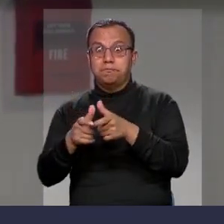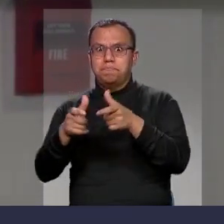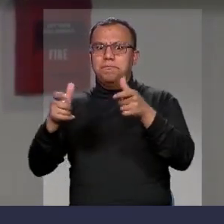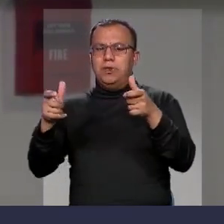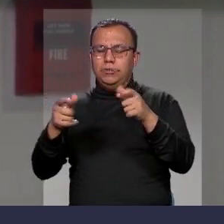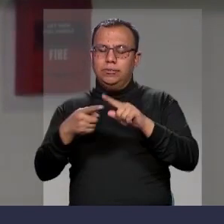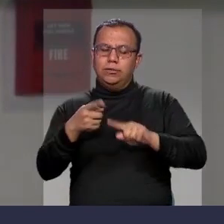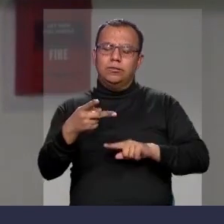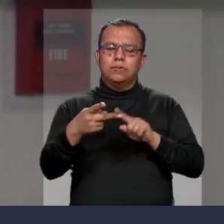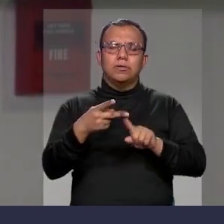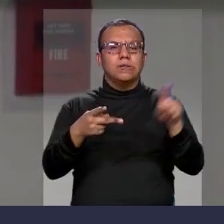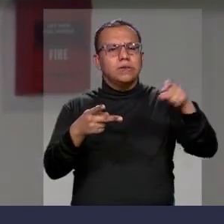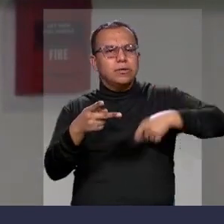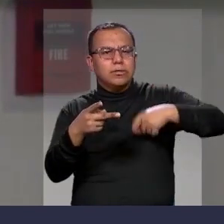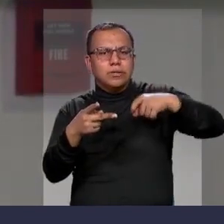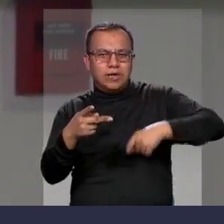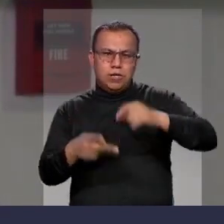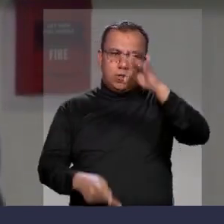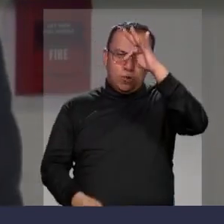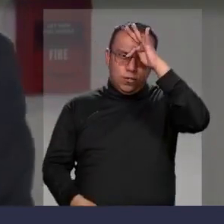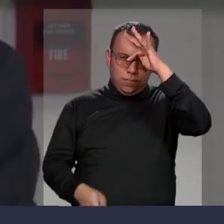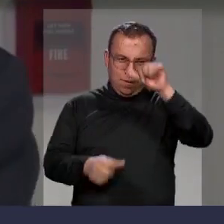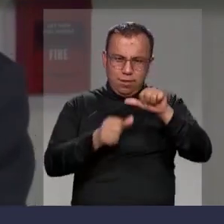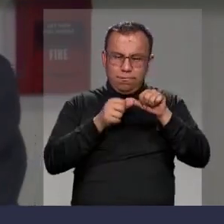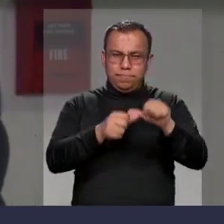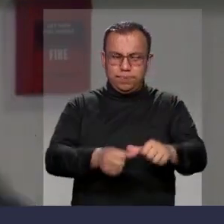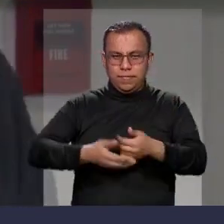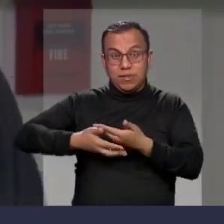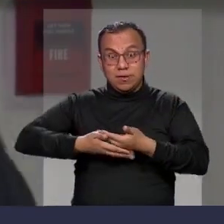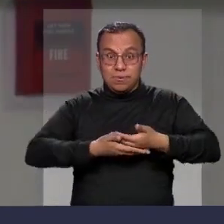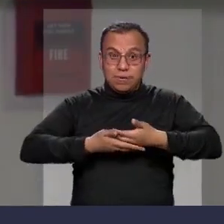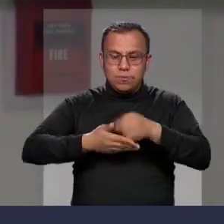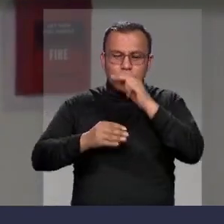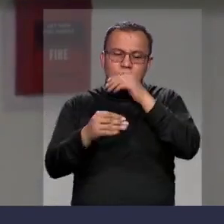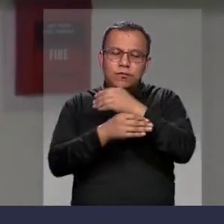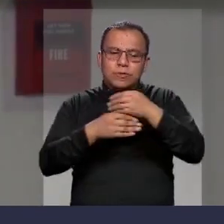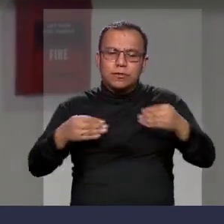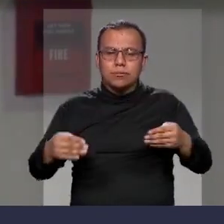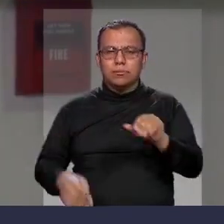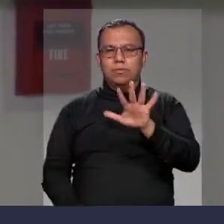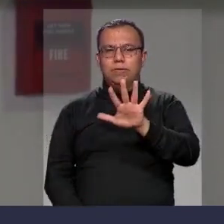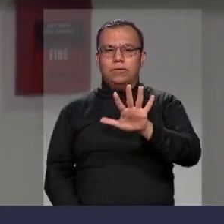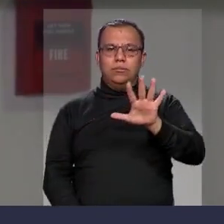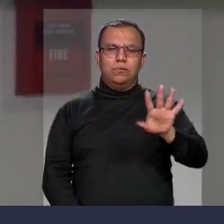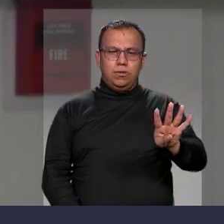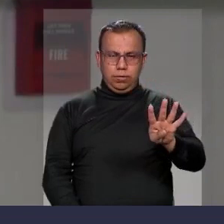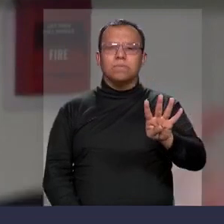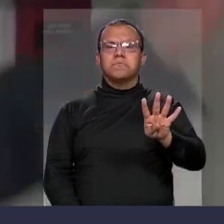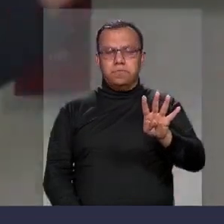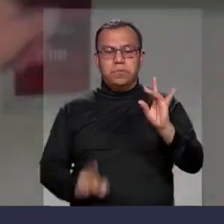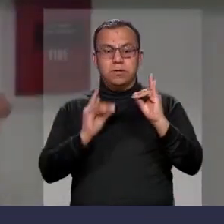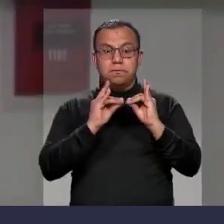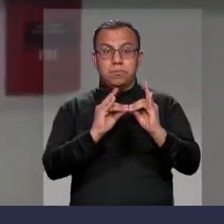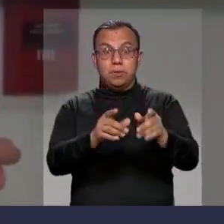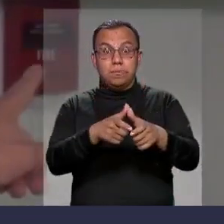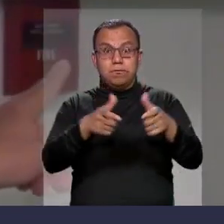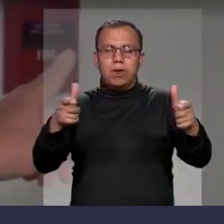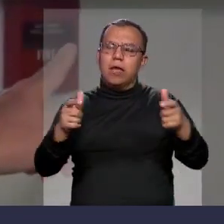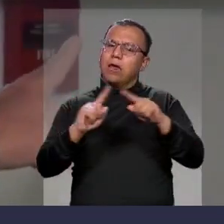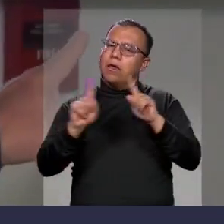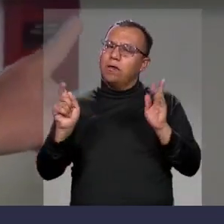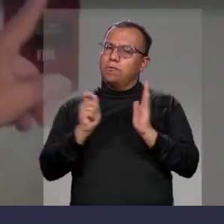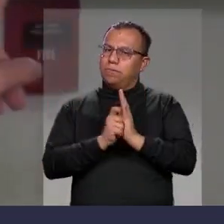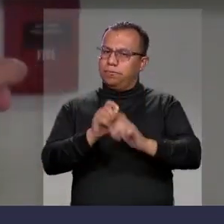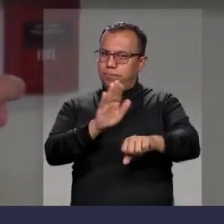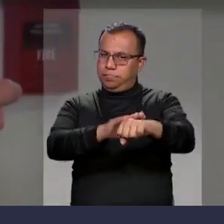Y necesitaríamos en hospitalización pediátrica por lo menos 54 camas más. Pero advertimos